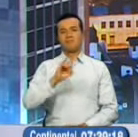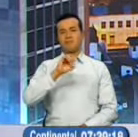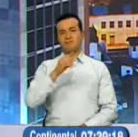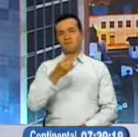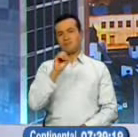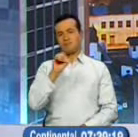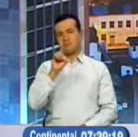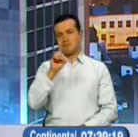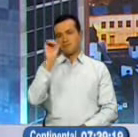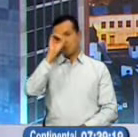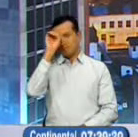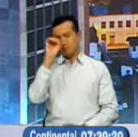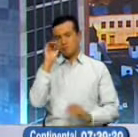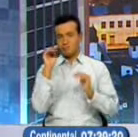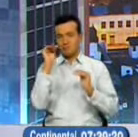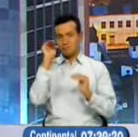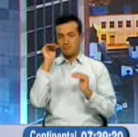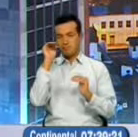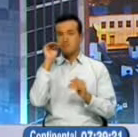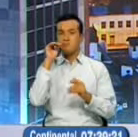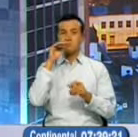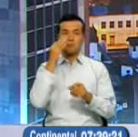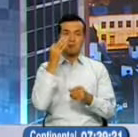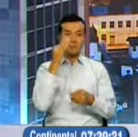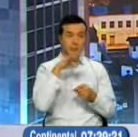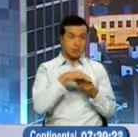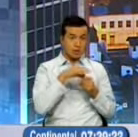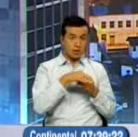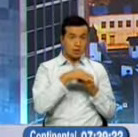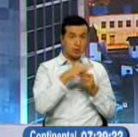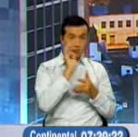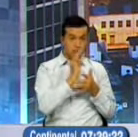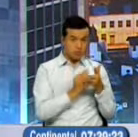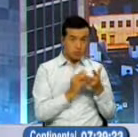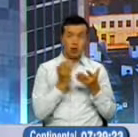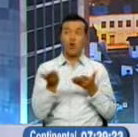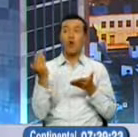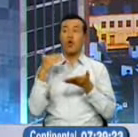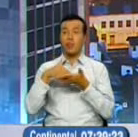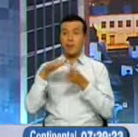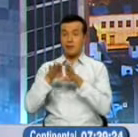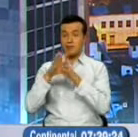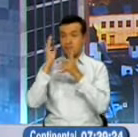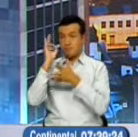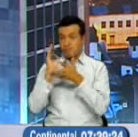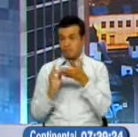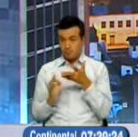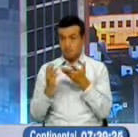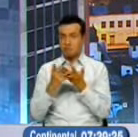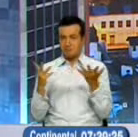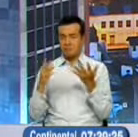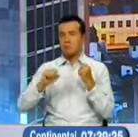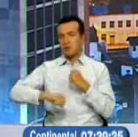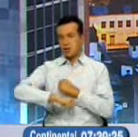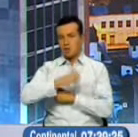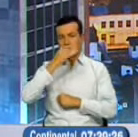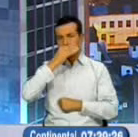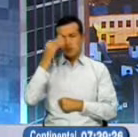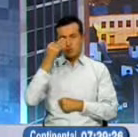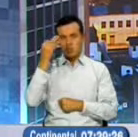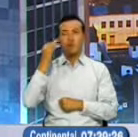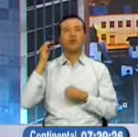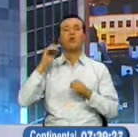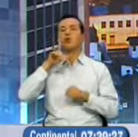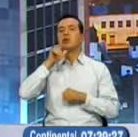0,01% fue la diferencia que existió entre el escrutinio oficial y el recuento de las actas objetadas, con lo cual no solo se ratificó el triunfo del binomio Moreno-Glass